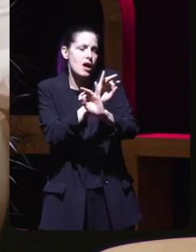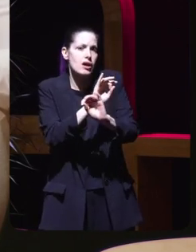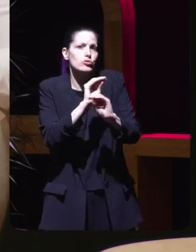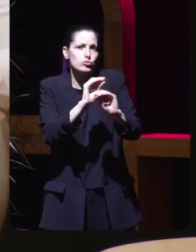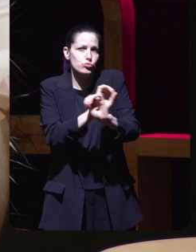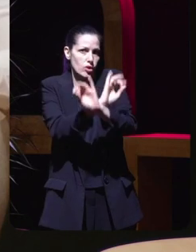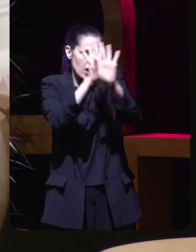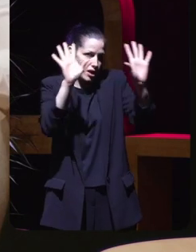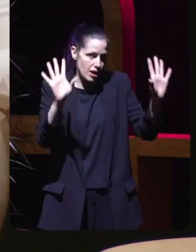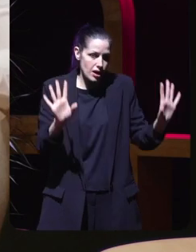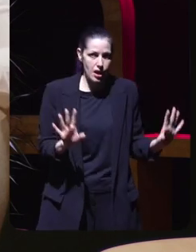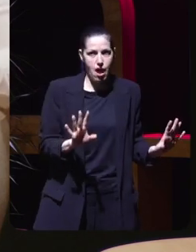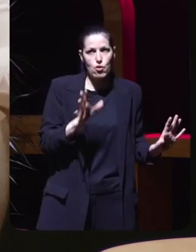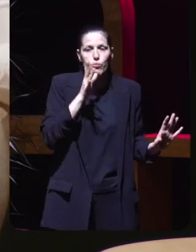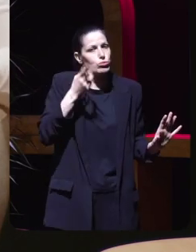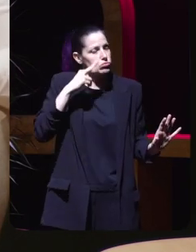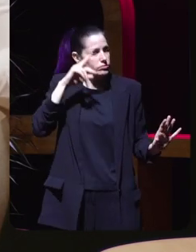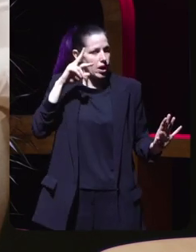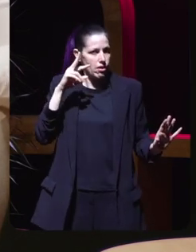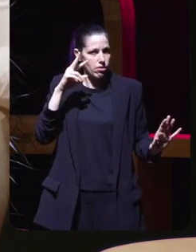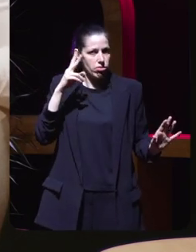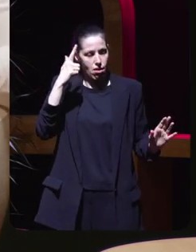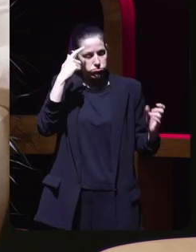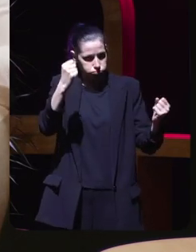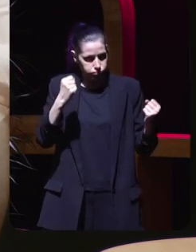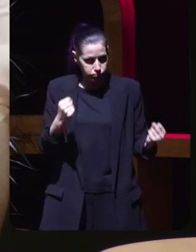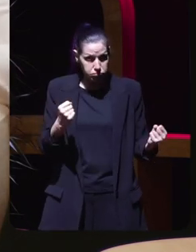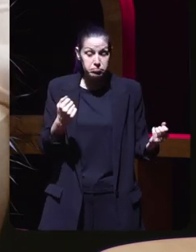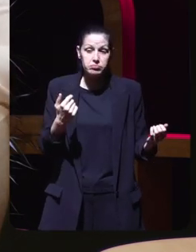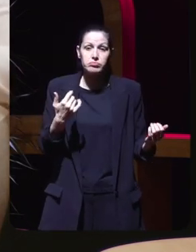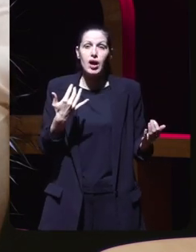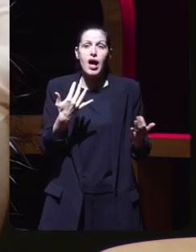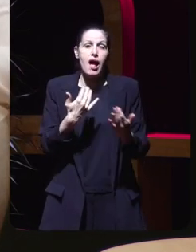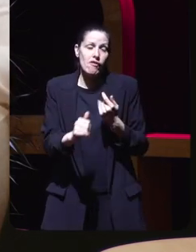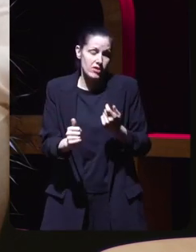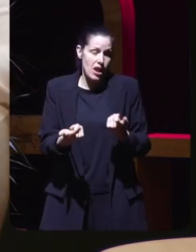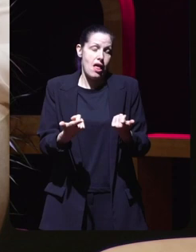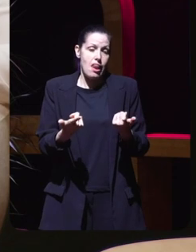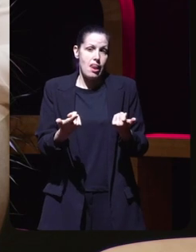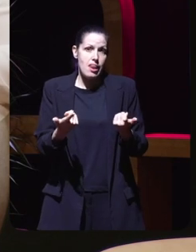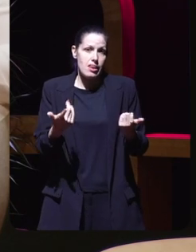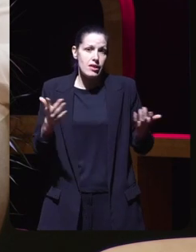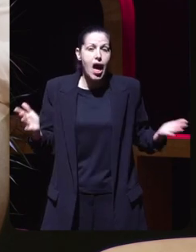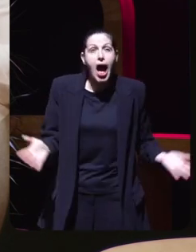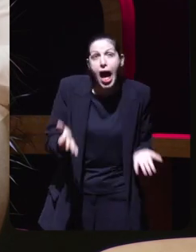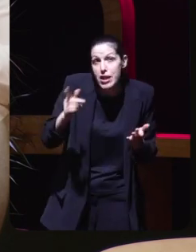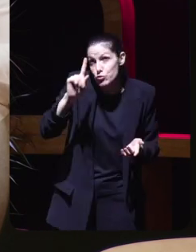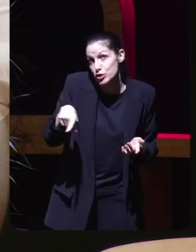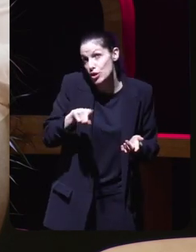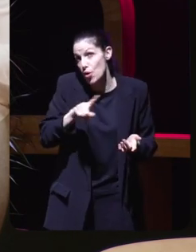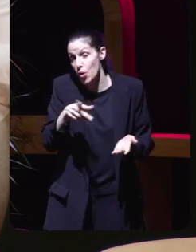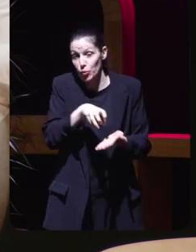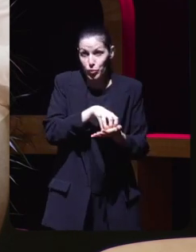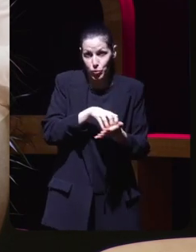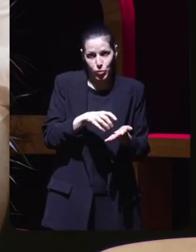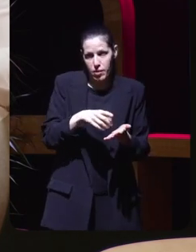donde todas esas experiencias que tuviera que la maestra y bueno ánimo nuestro desanimo unos diciéndonos literalmente ustedes nunca